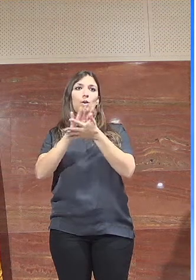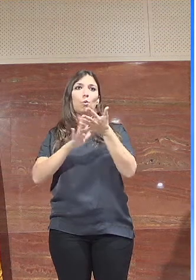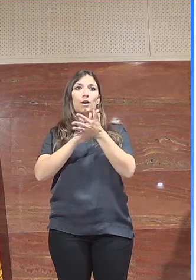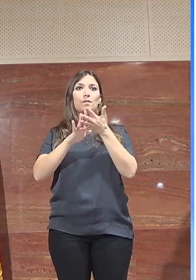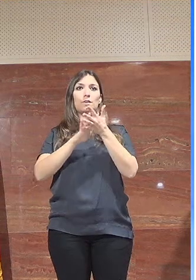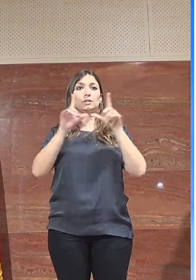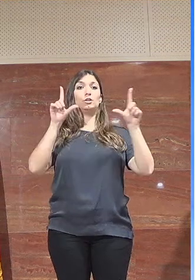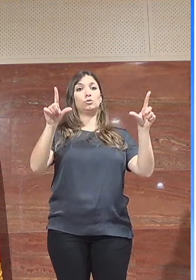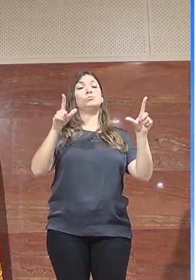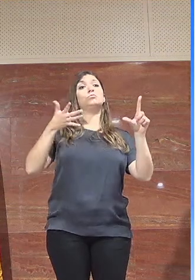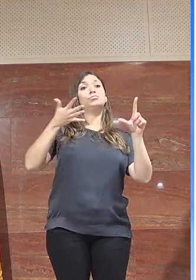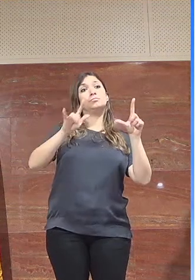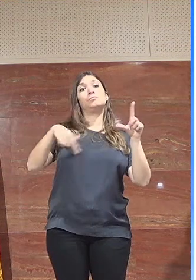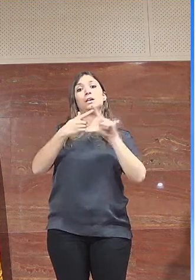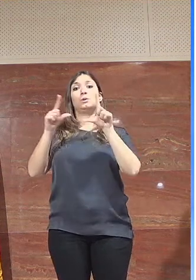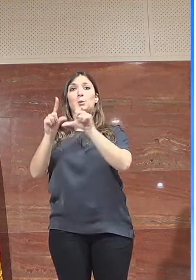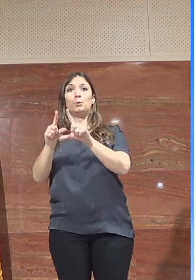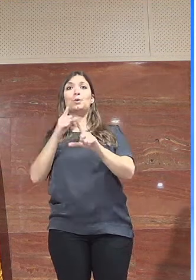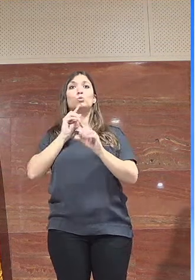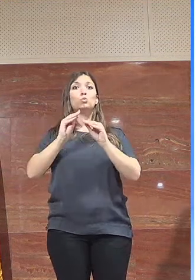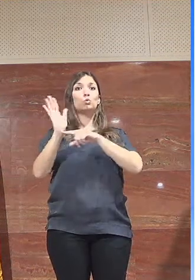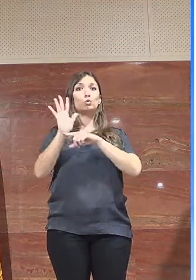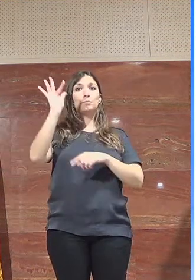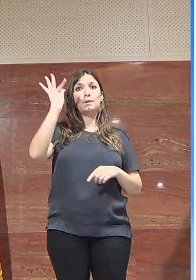poniendo audiodescripción y lengua de signos en las películas que ofrecen.